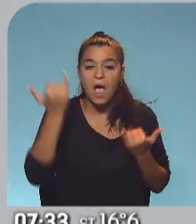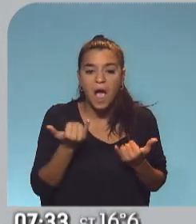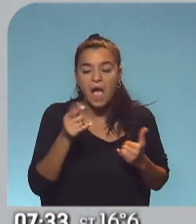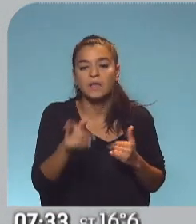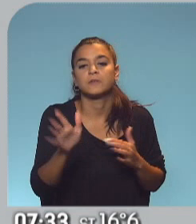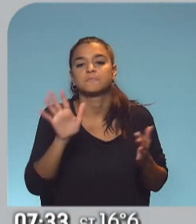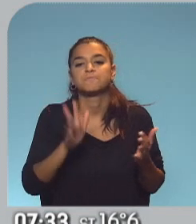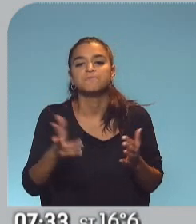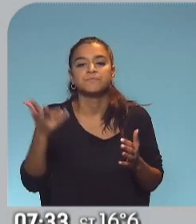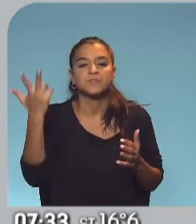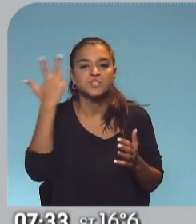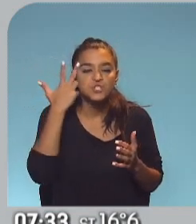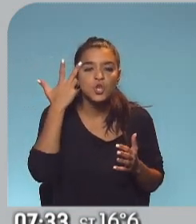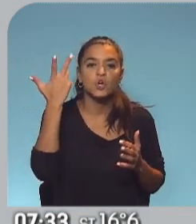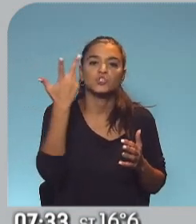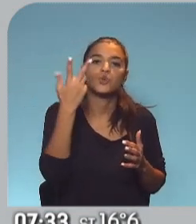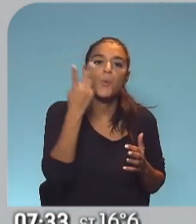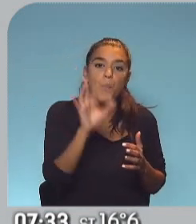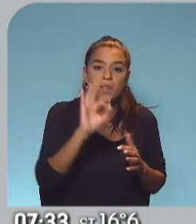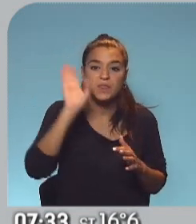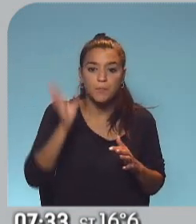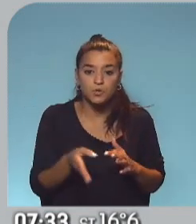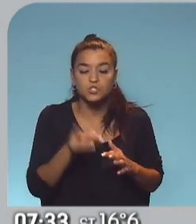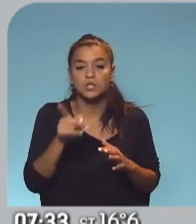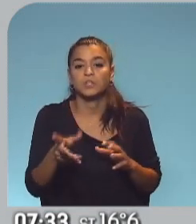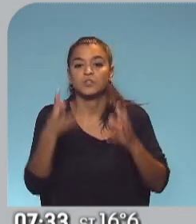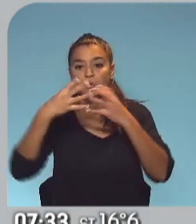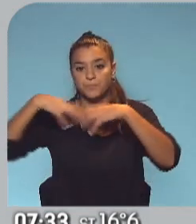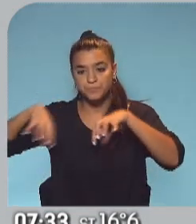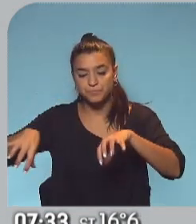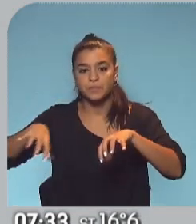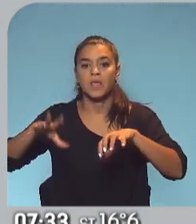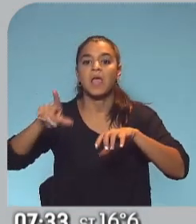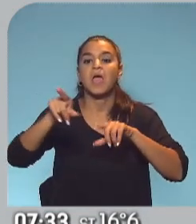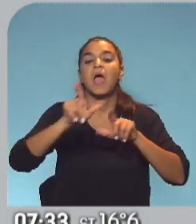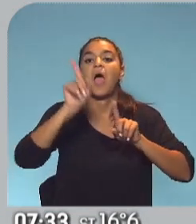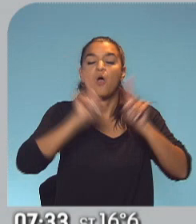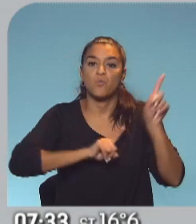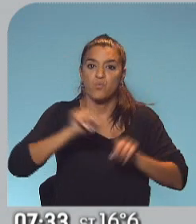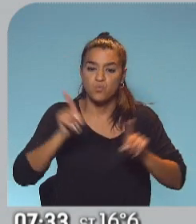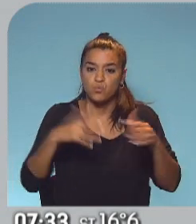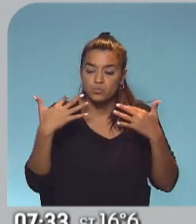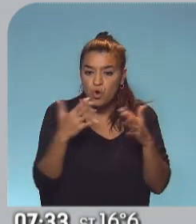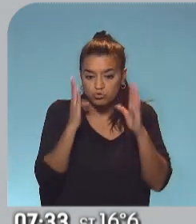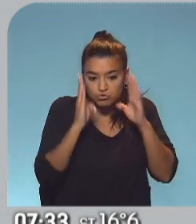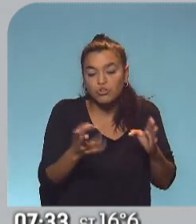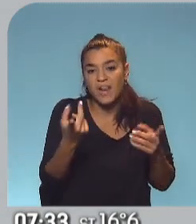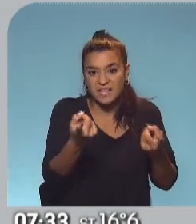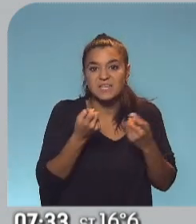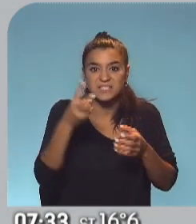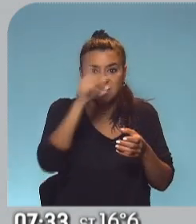alrededor de un 18 o un 20% de casos que se dividen entre casos severos, que por supuesto van a requerir